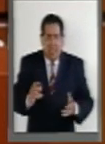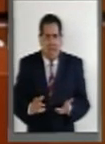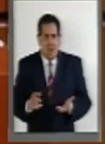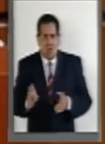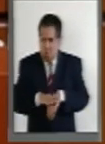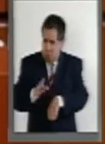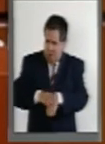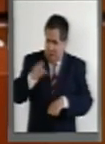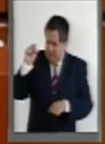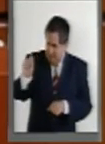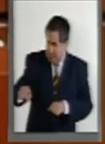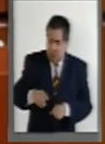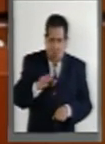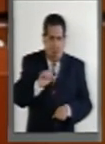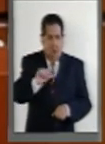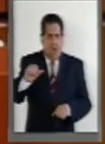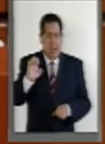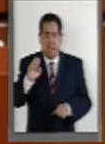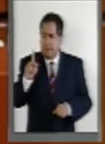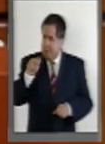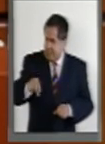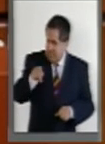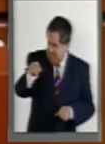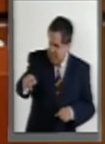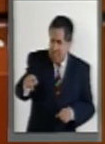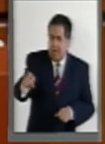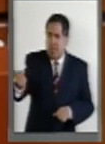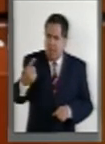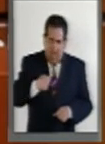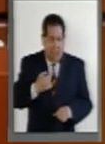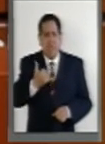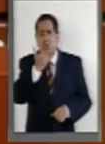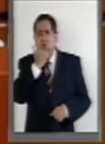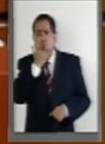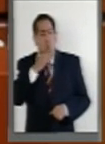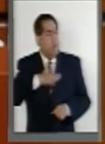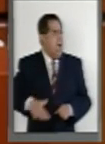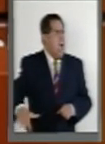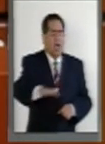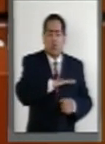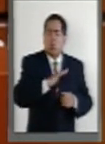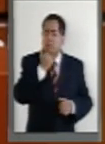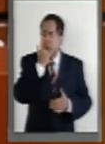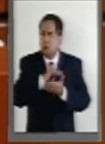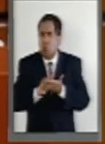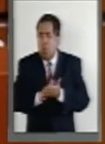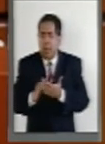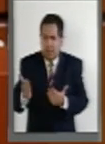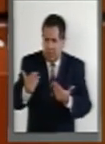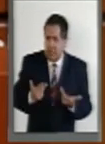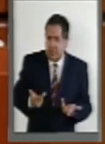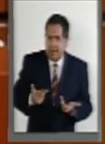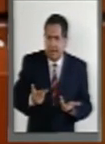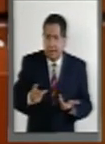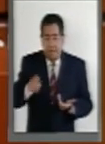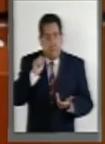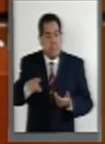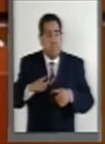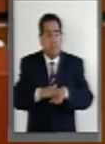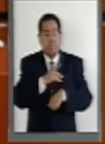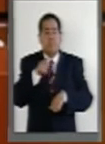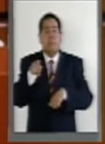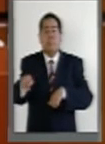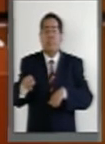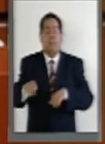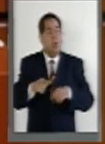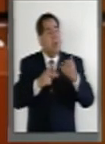él mismo, a Enrique Peña Nieto, una disculpa pública al pueblo de México del mismo por haber